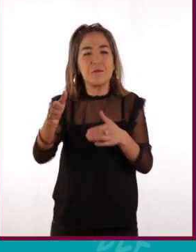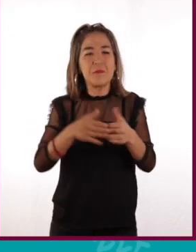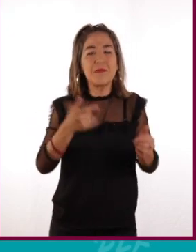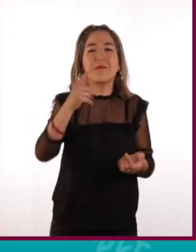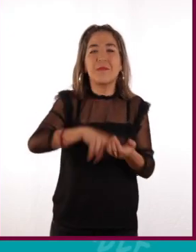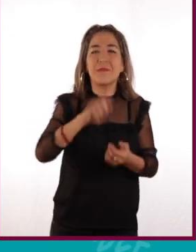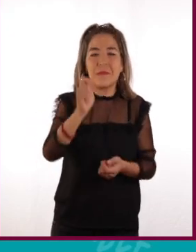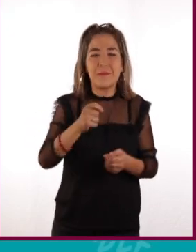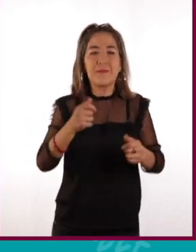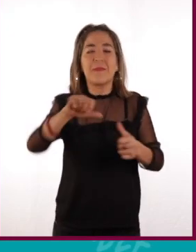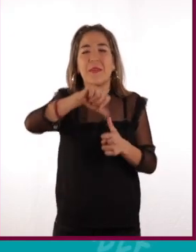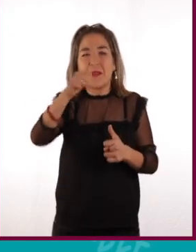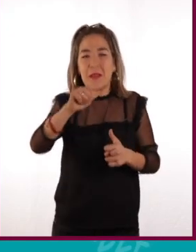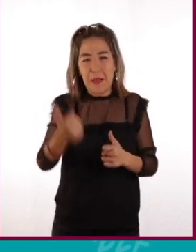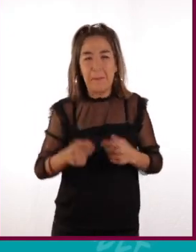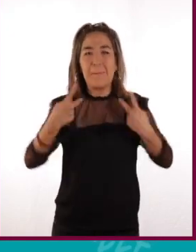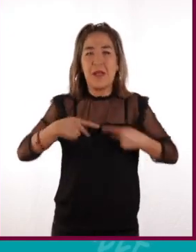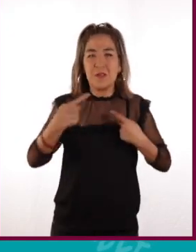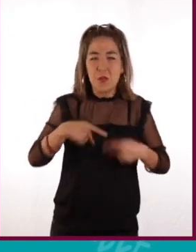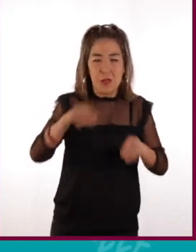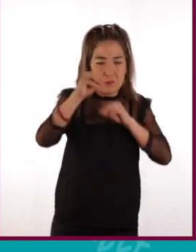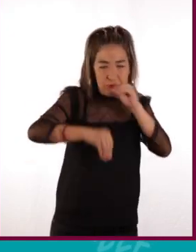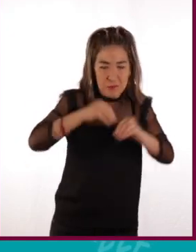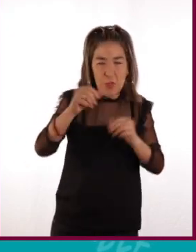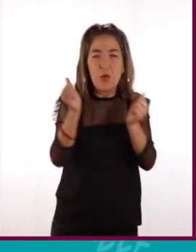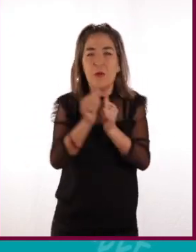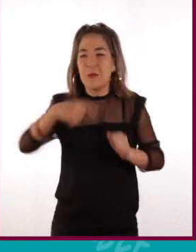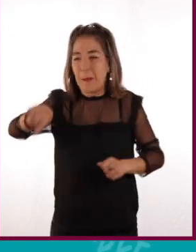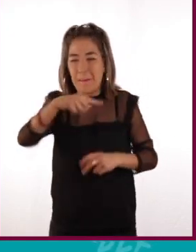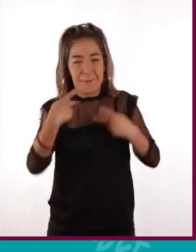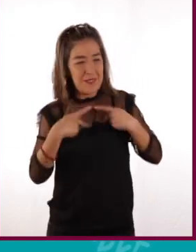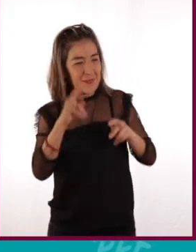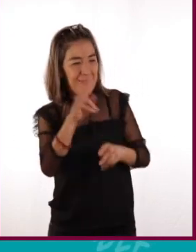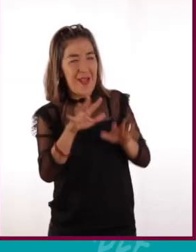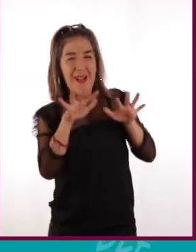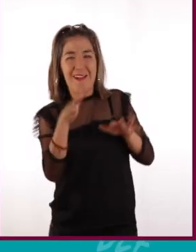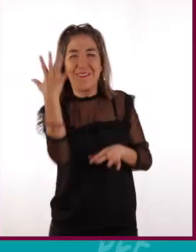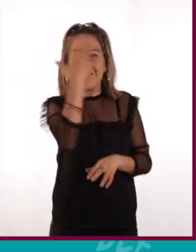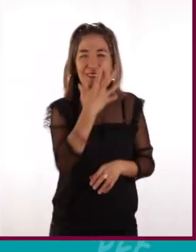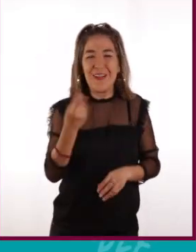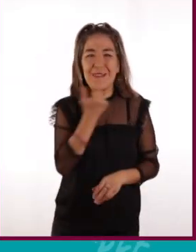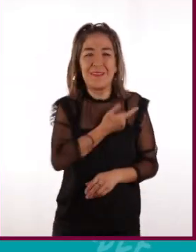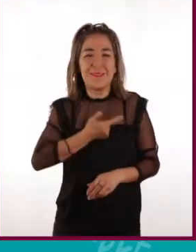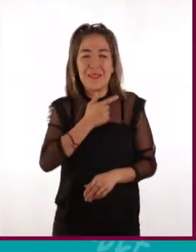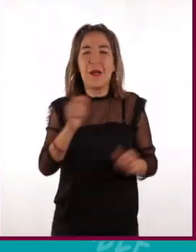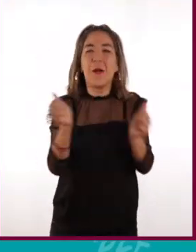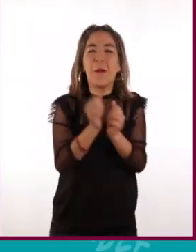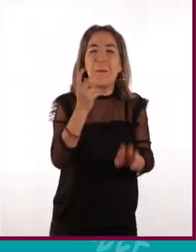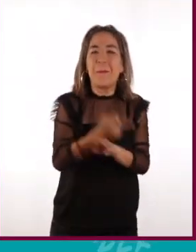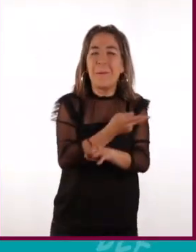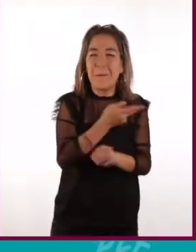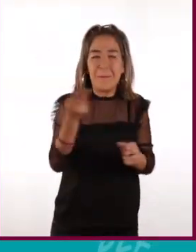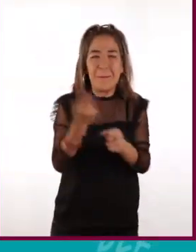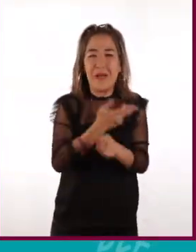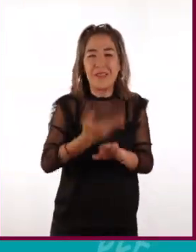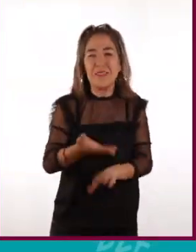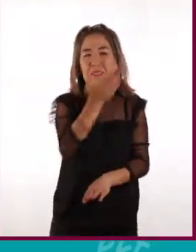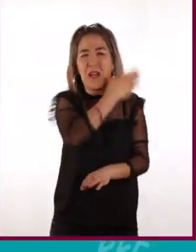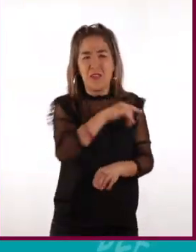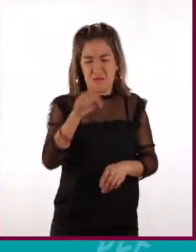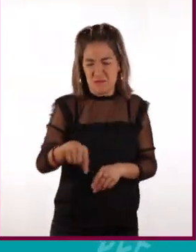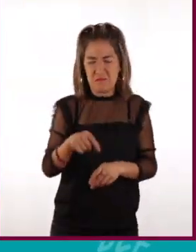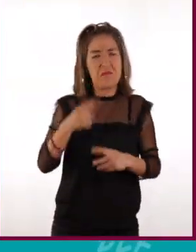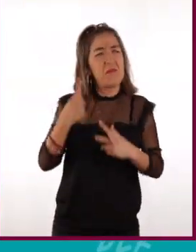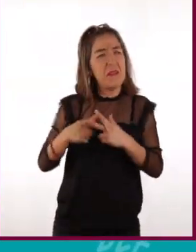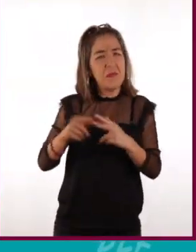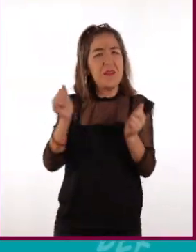de la liberación, tanto de los artistas como de sus admiradores, del peso de la tradición artística del pasado. ¿Qué relación puede